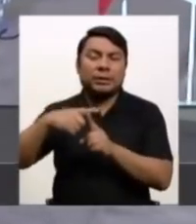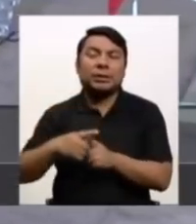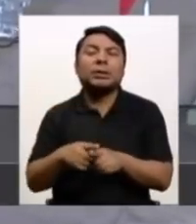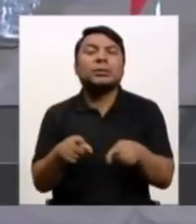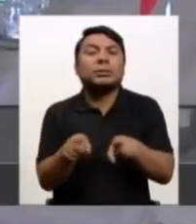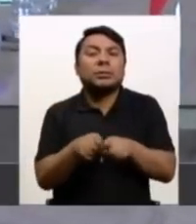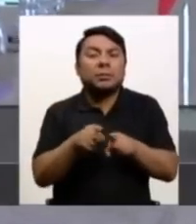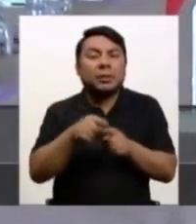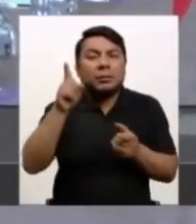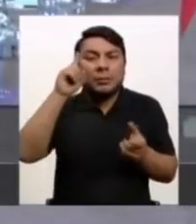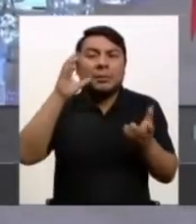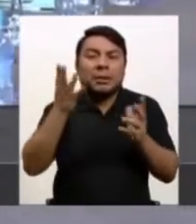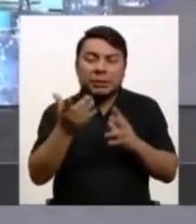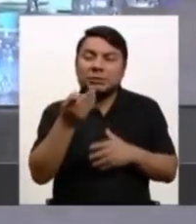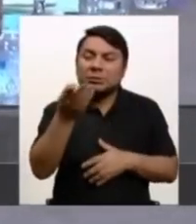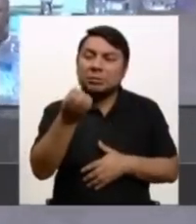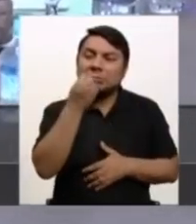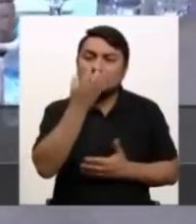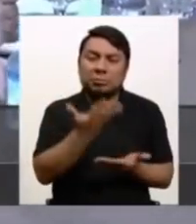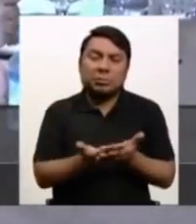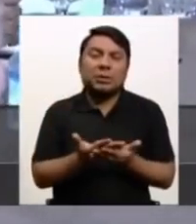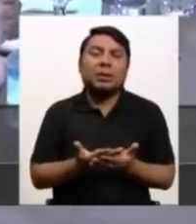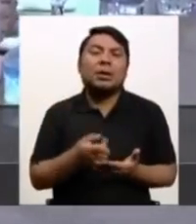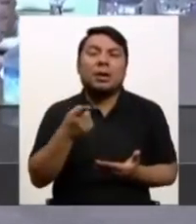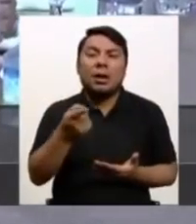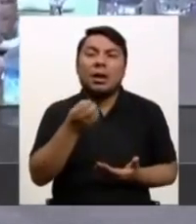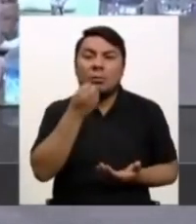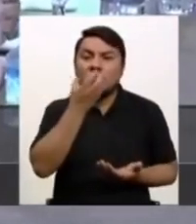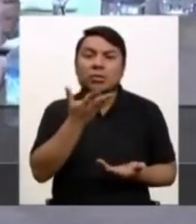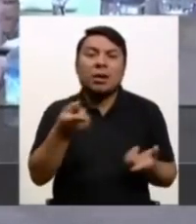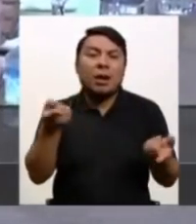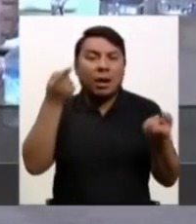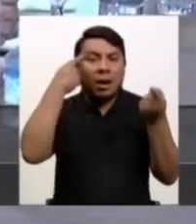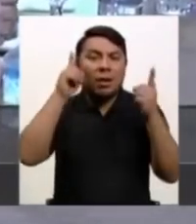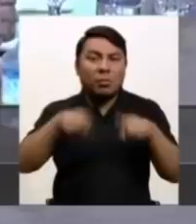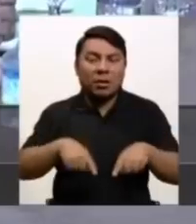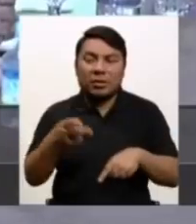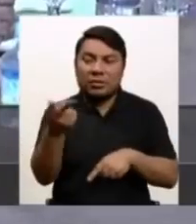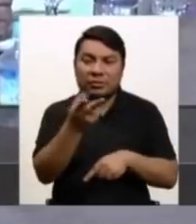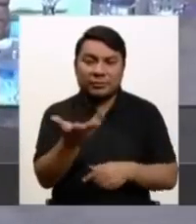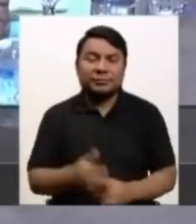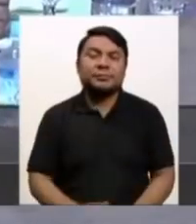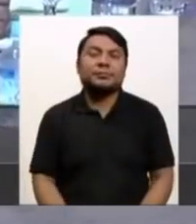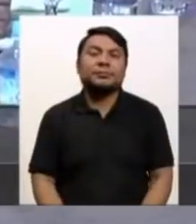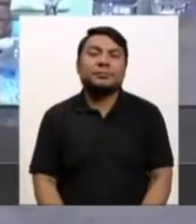cual parece que ya se ha llegado a un acuerdo.